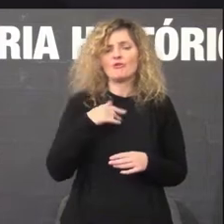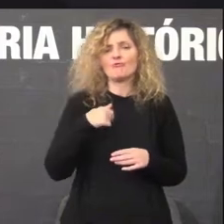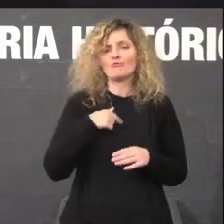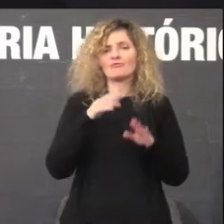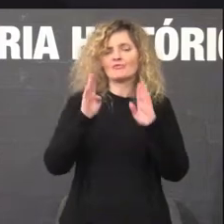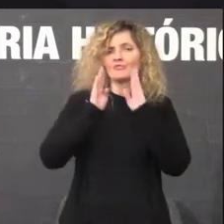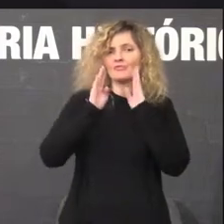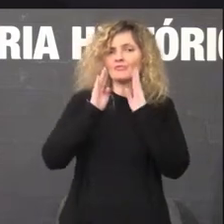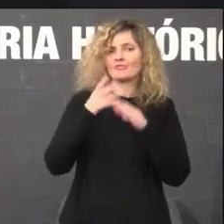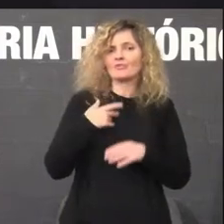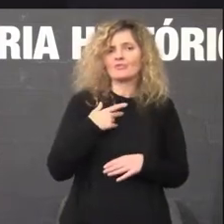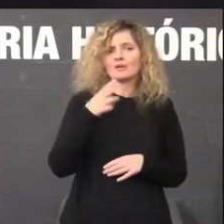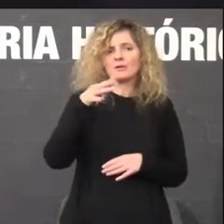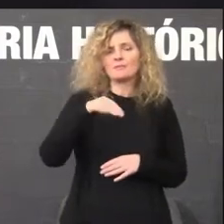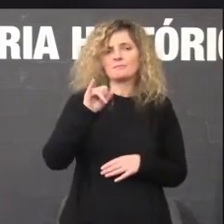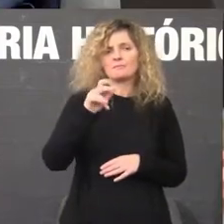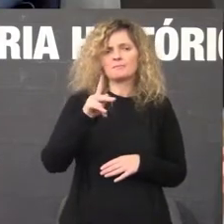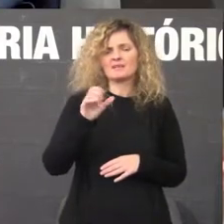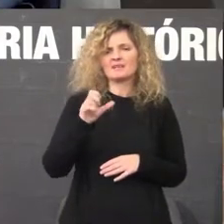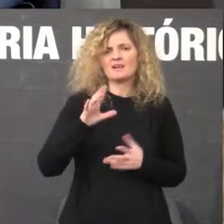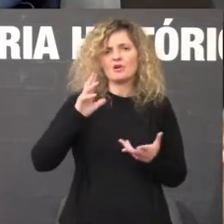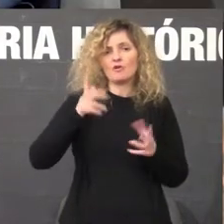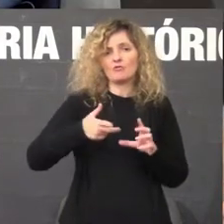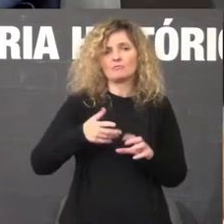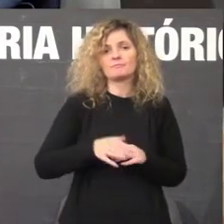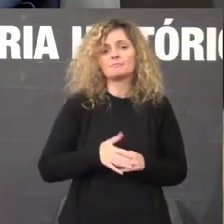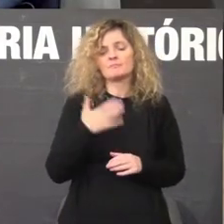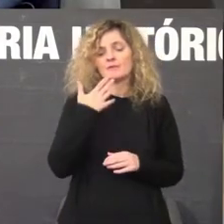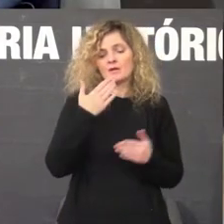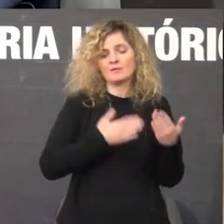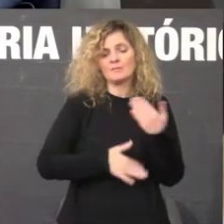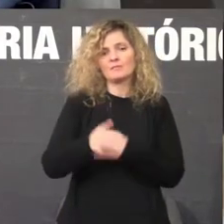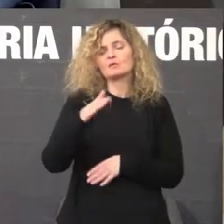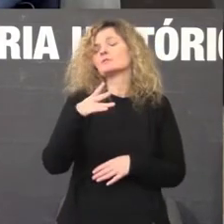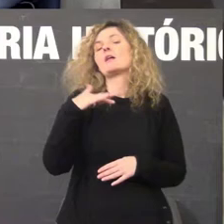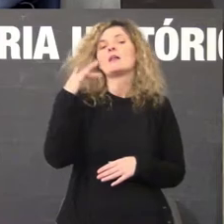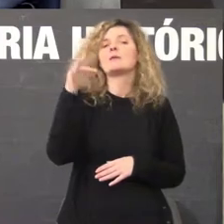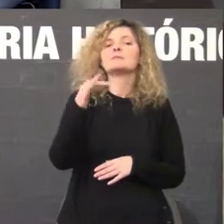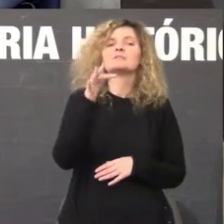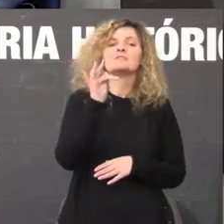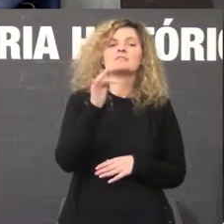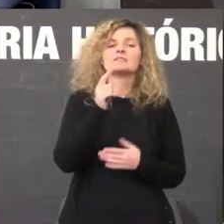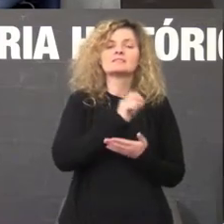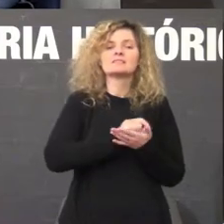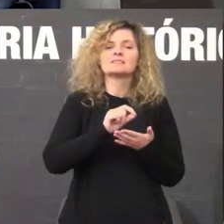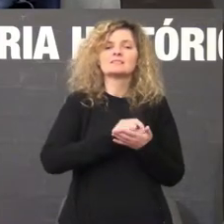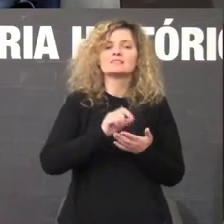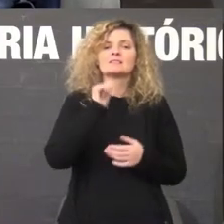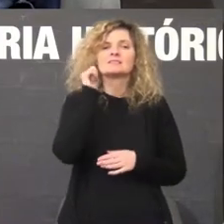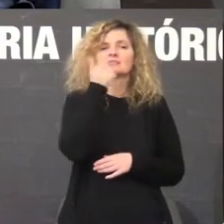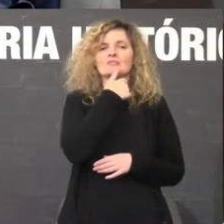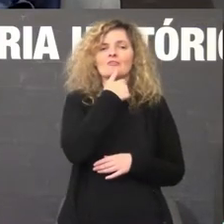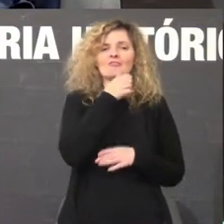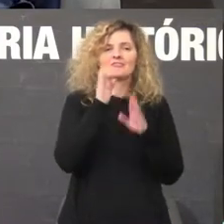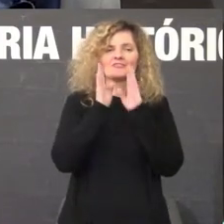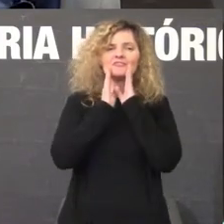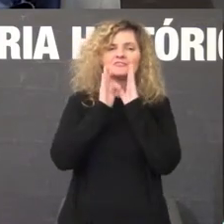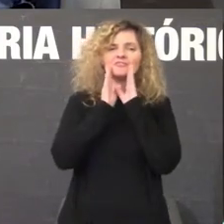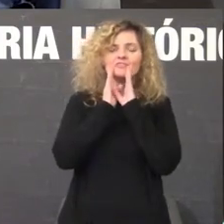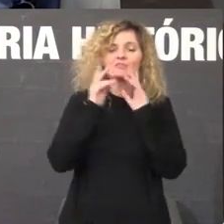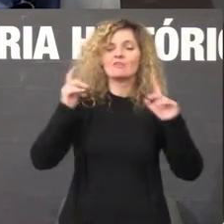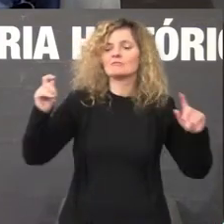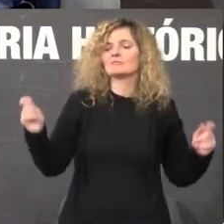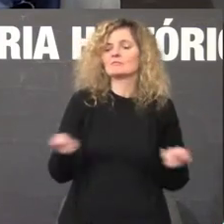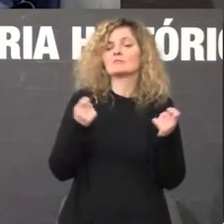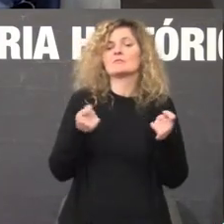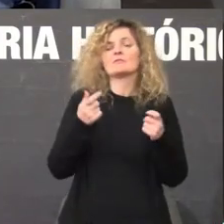Confieso, de Miquel Lejarza, El Lobo. Próximamente, ademais, Fernando, Secretos de Confesión, que estará